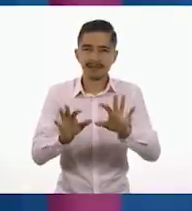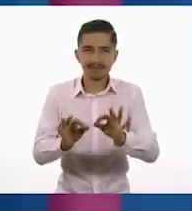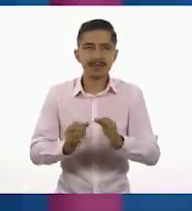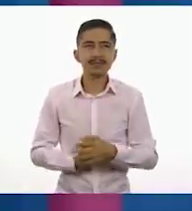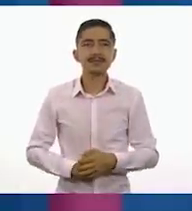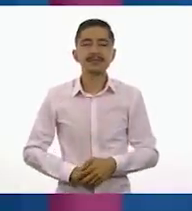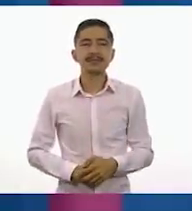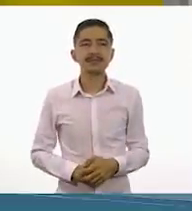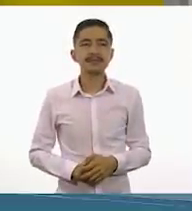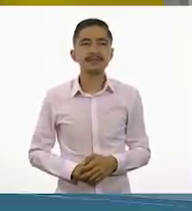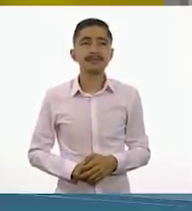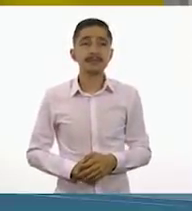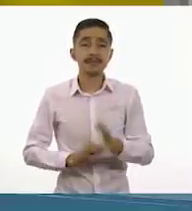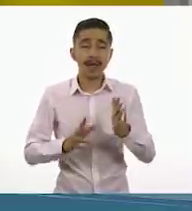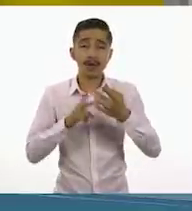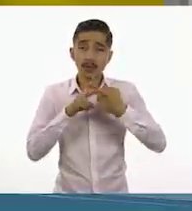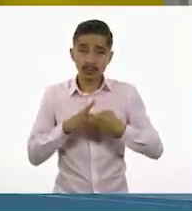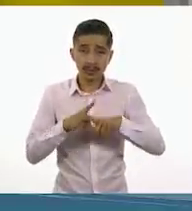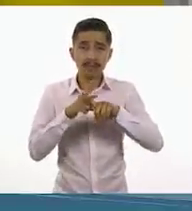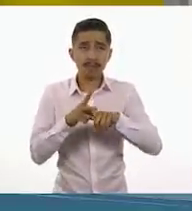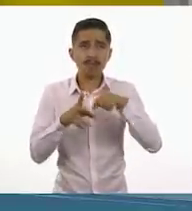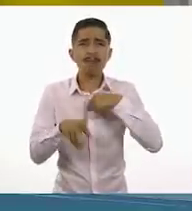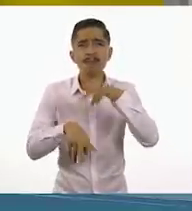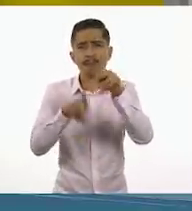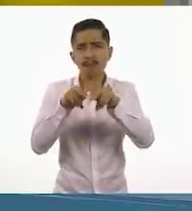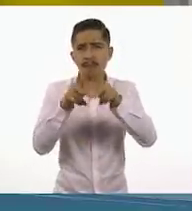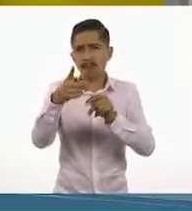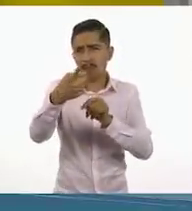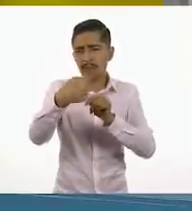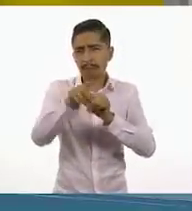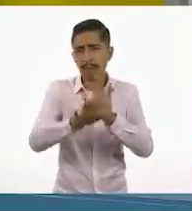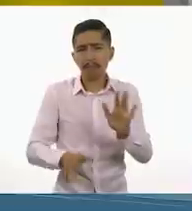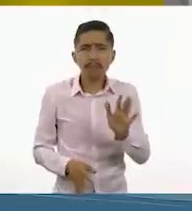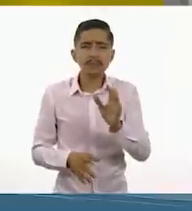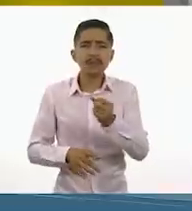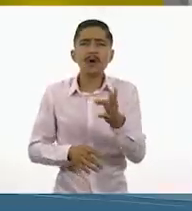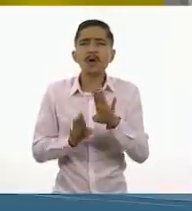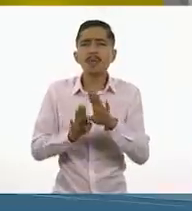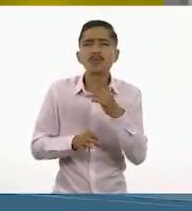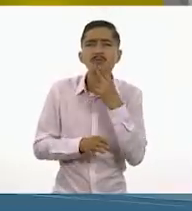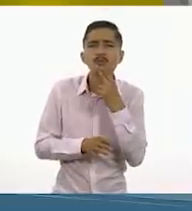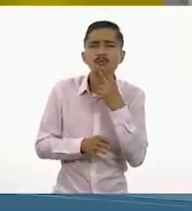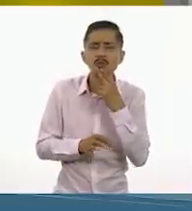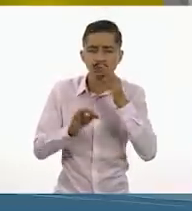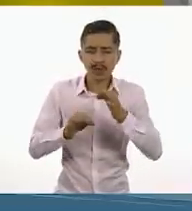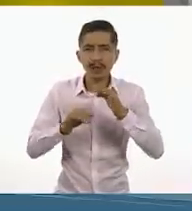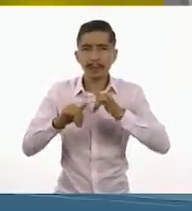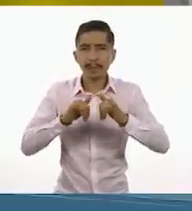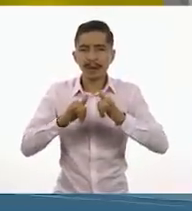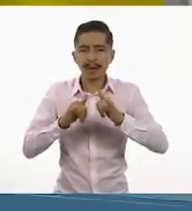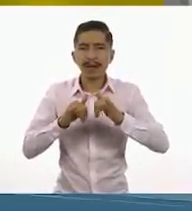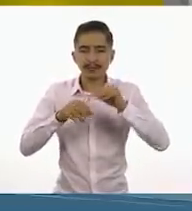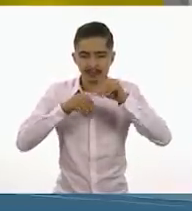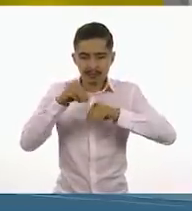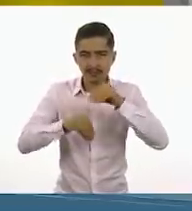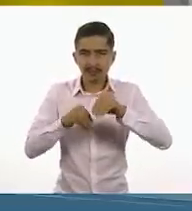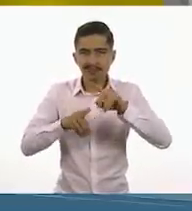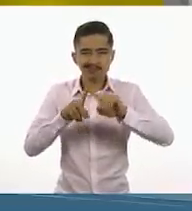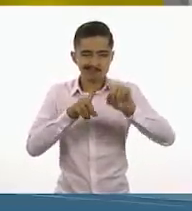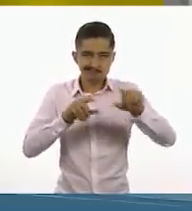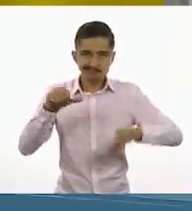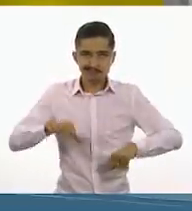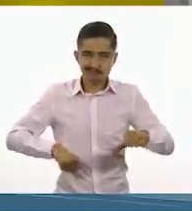tema. Bien, pues para comenzar voy a platicarles de algunos usos de las escalas numéricas en la realización de distintas